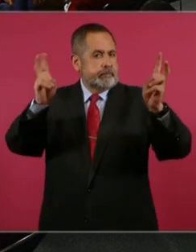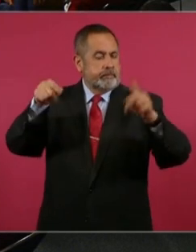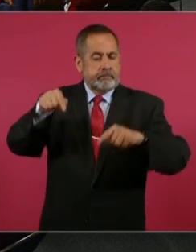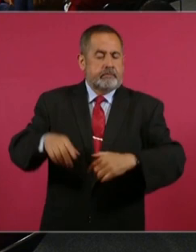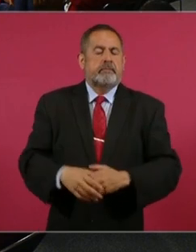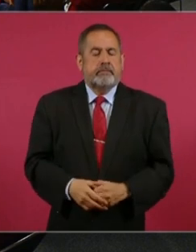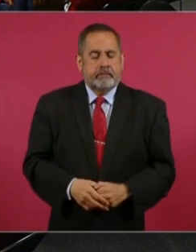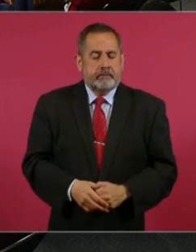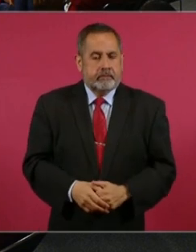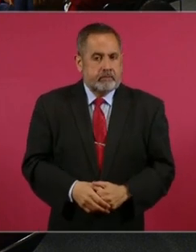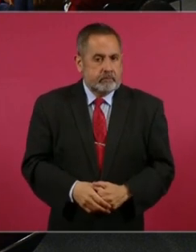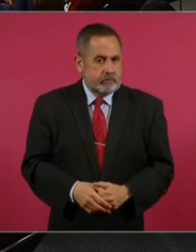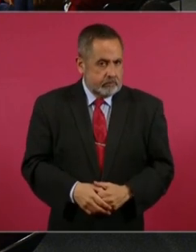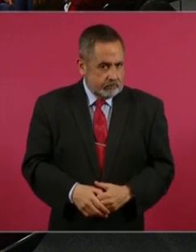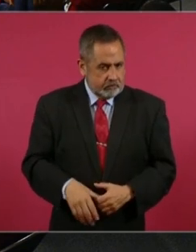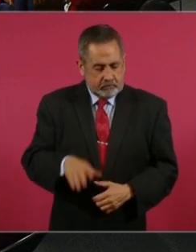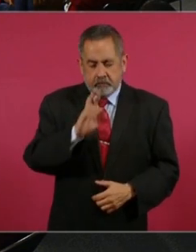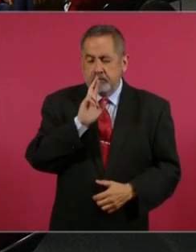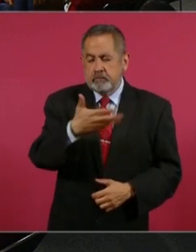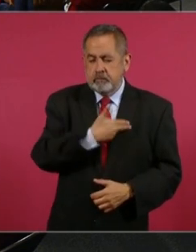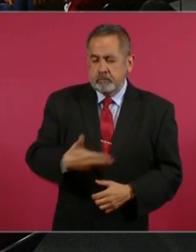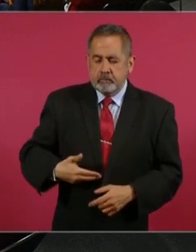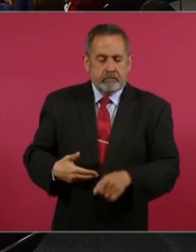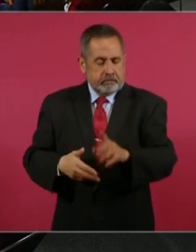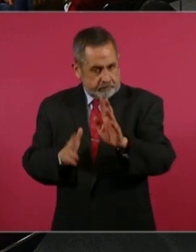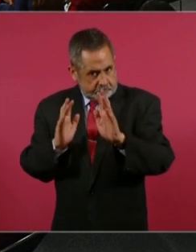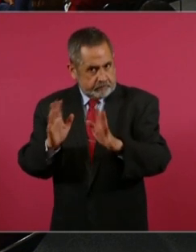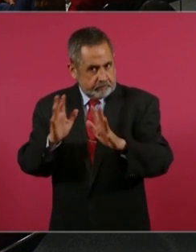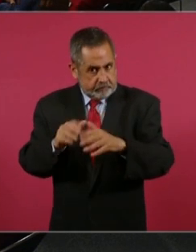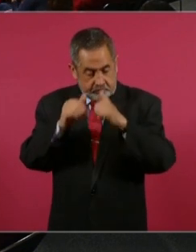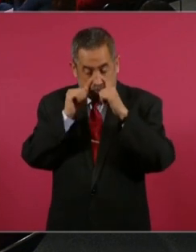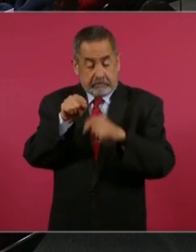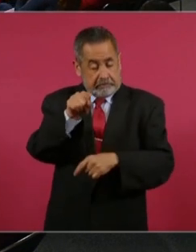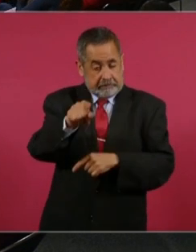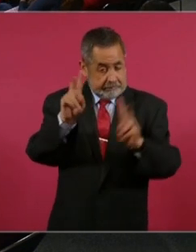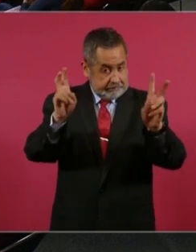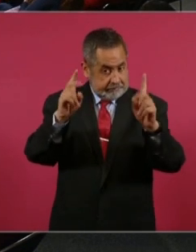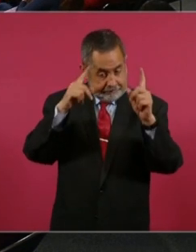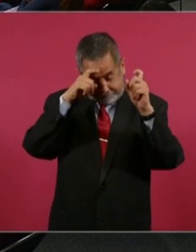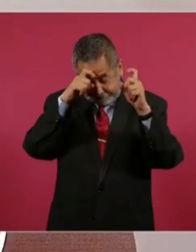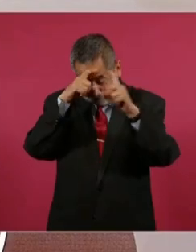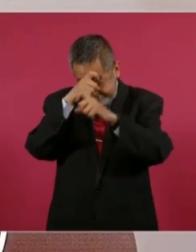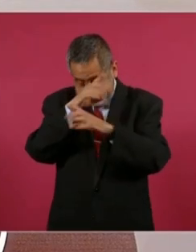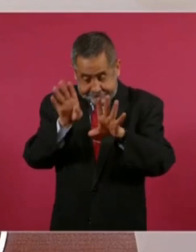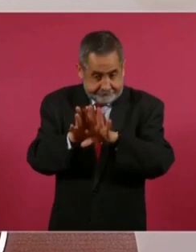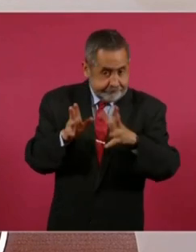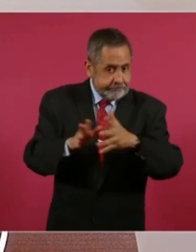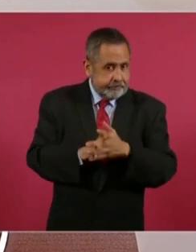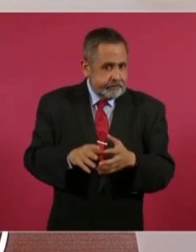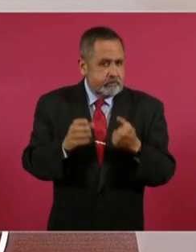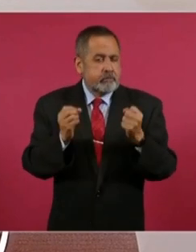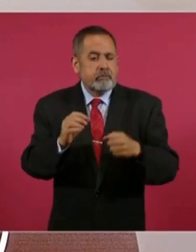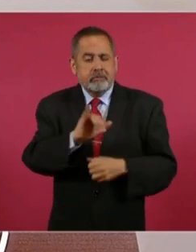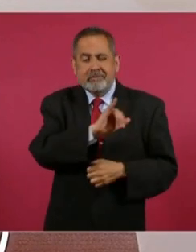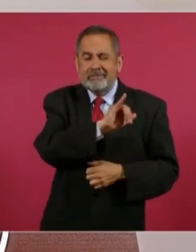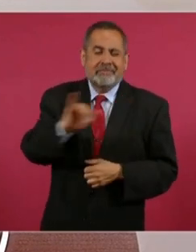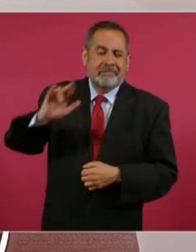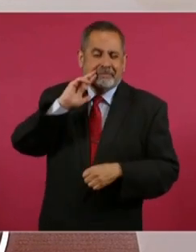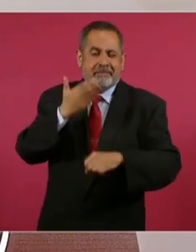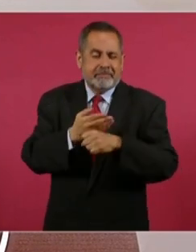primeramente. Pues lo estamos atendiendo. Es muy complicado el tema porque hay mucha